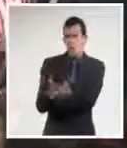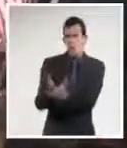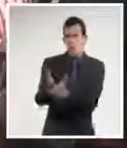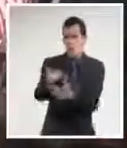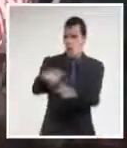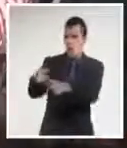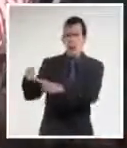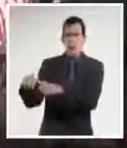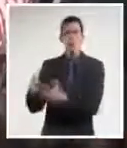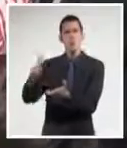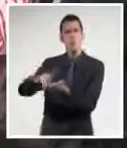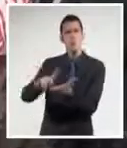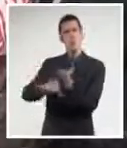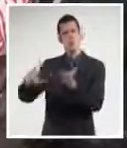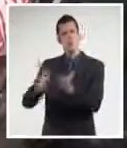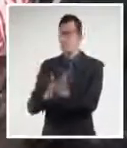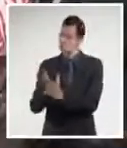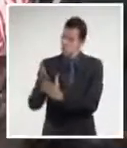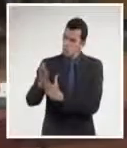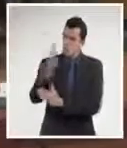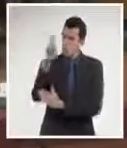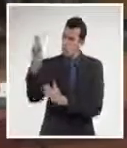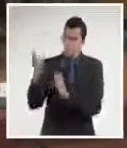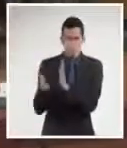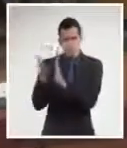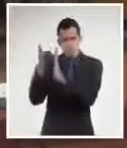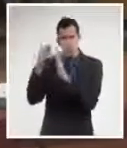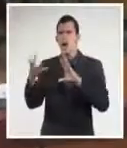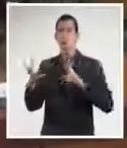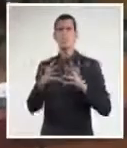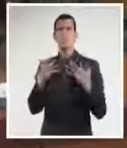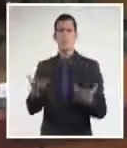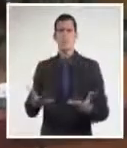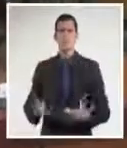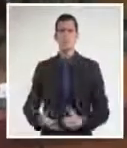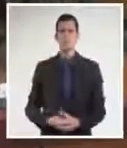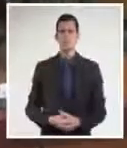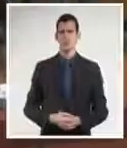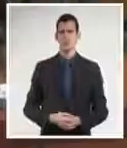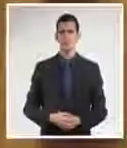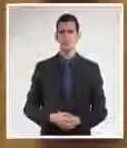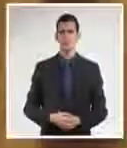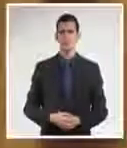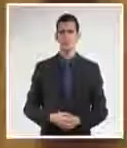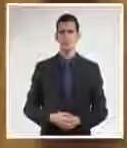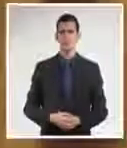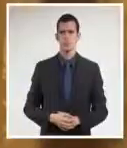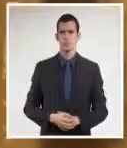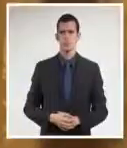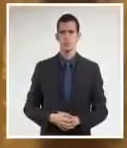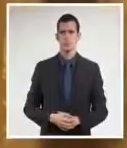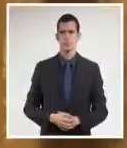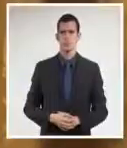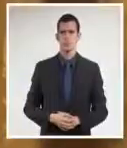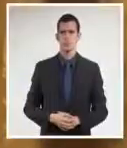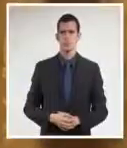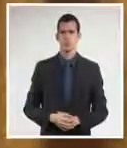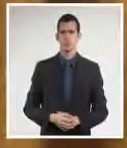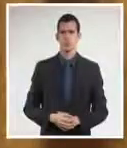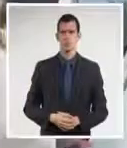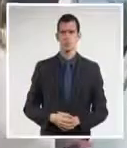revolución. Escuchó a los estudiantes sobre su protagonismo en proyectos de extensión universitaria y otros vinculados a la producción de